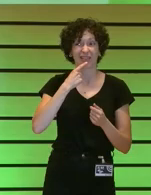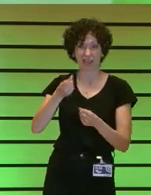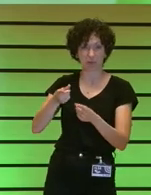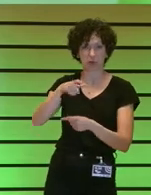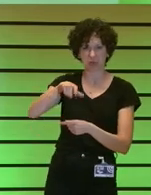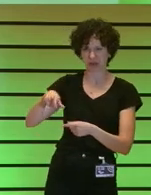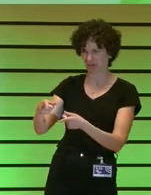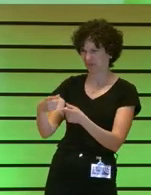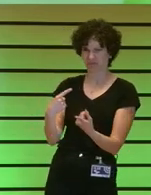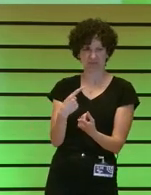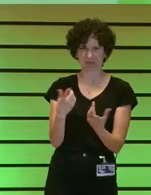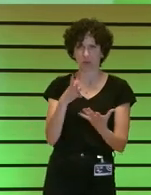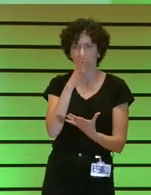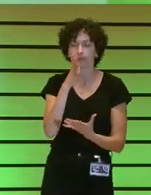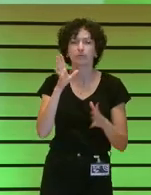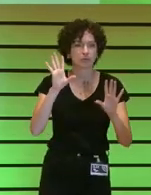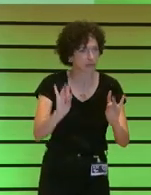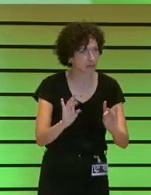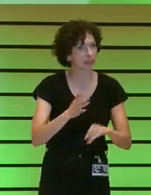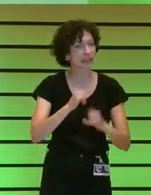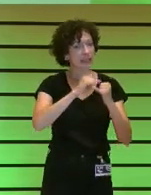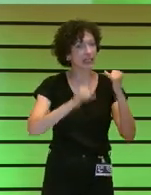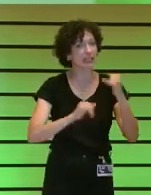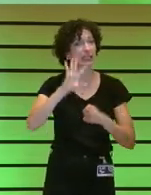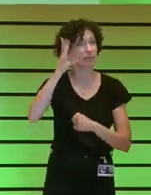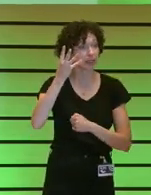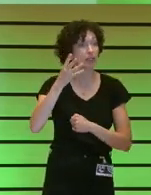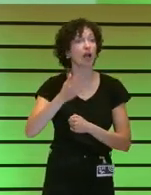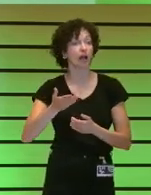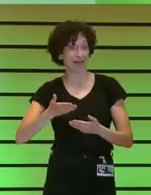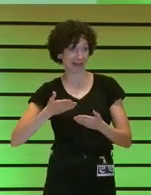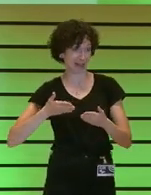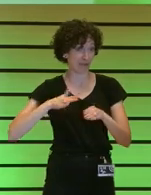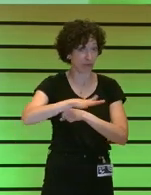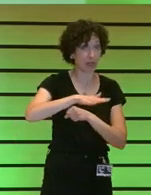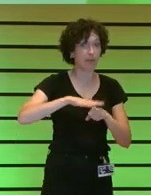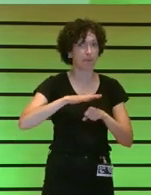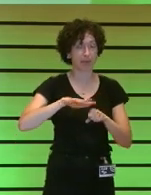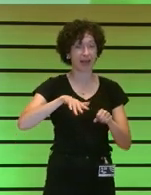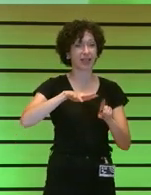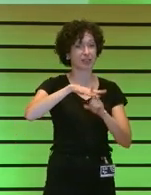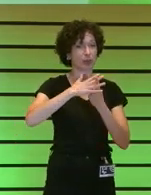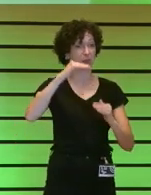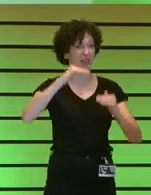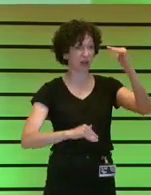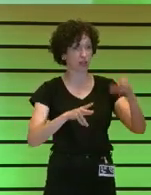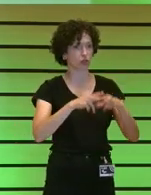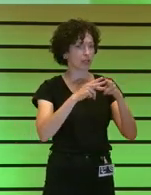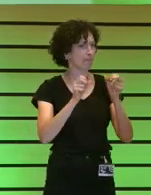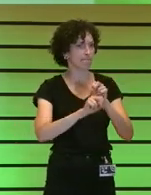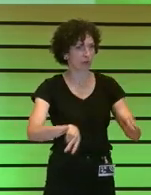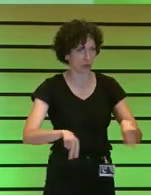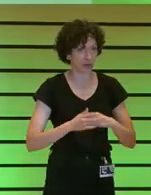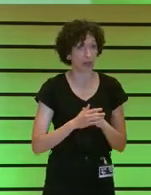el cambio climático en la crisis climática está incrementando las desigualdades sociales este es un ejemplo hay muchos más no luego los iremos comentando Pero entonces